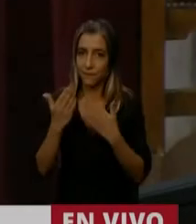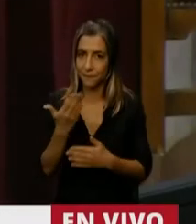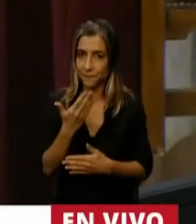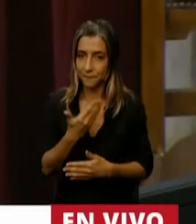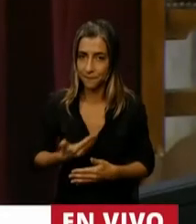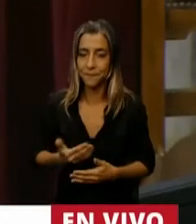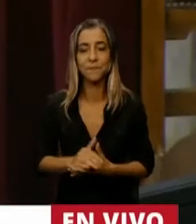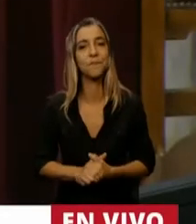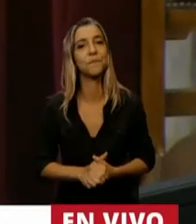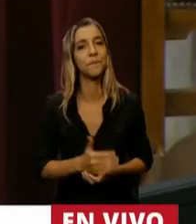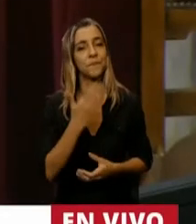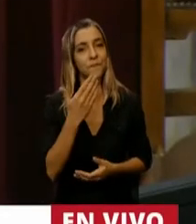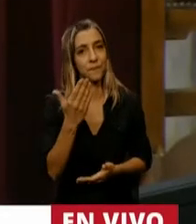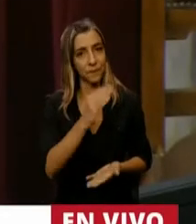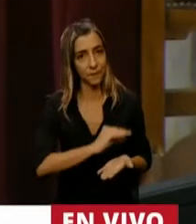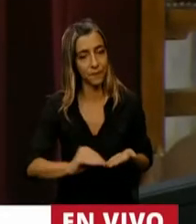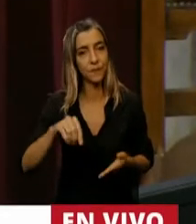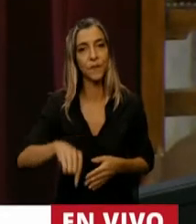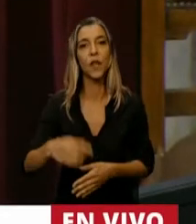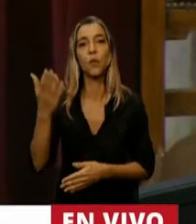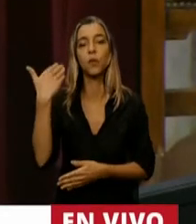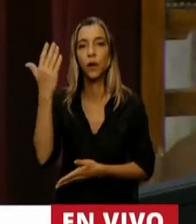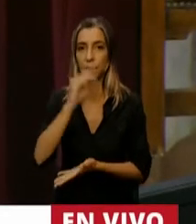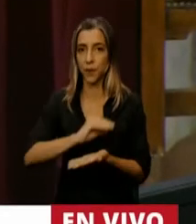Tiene la palabra el diputado Federico Angelini.